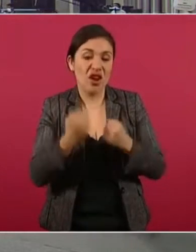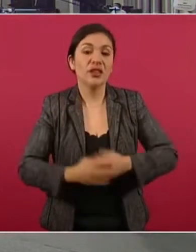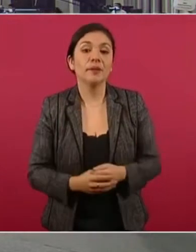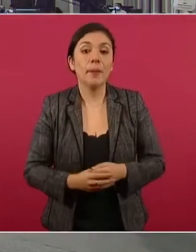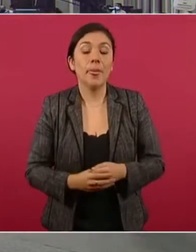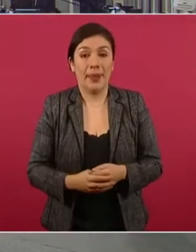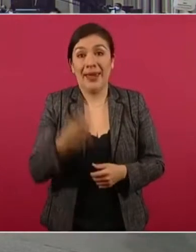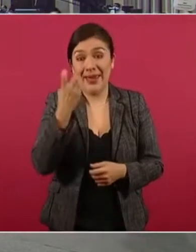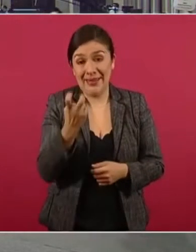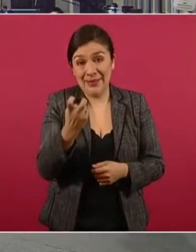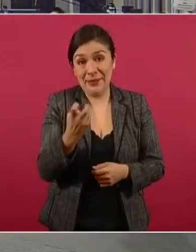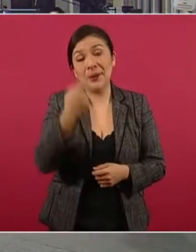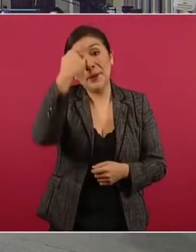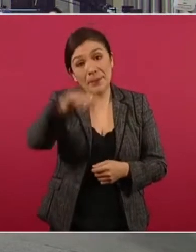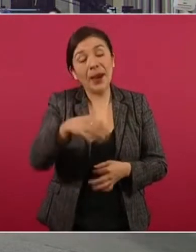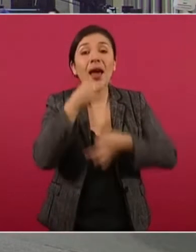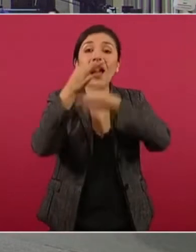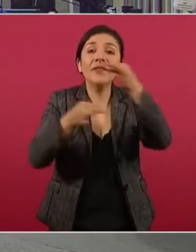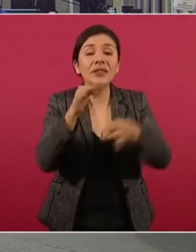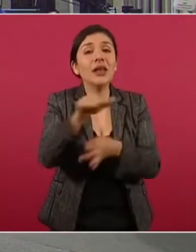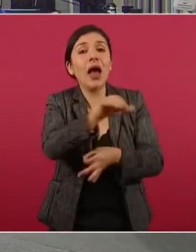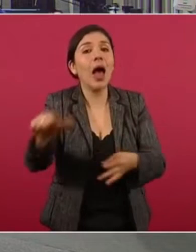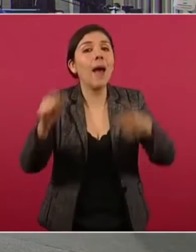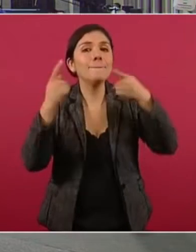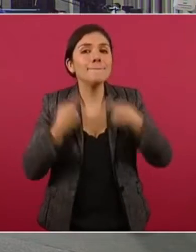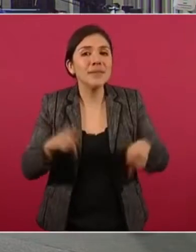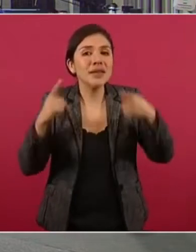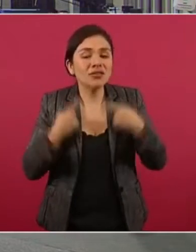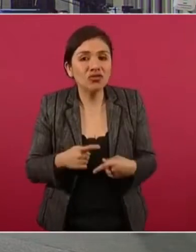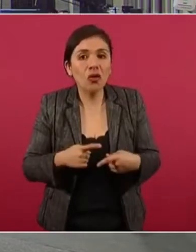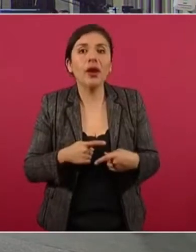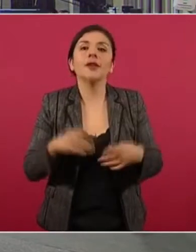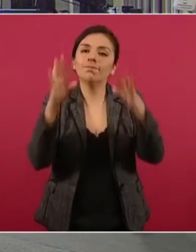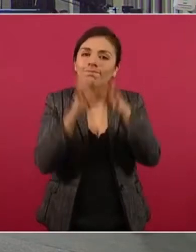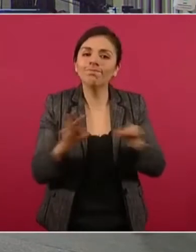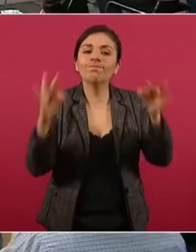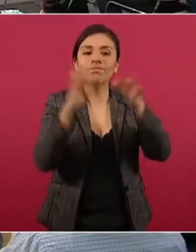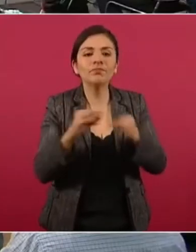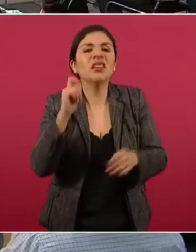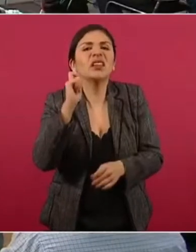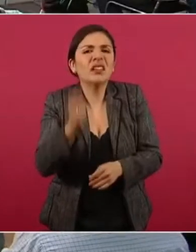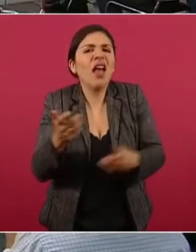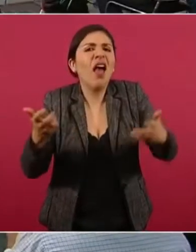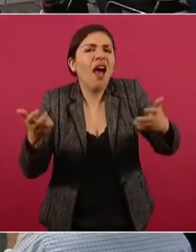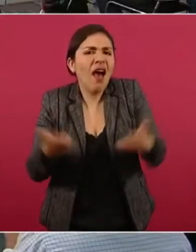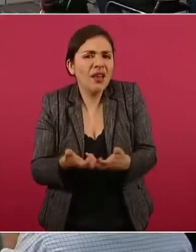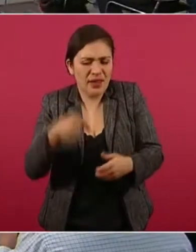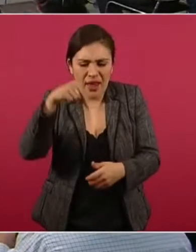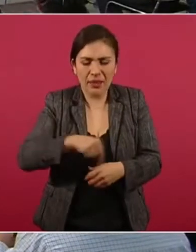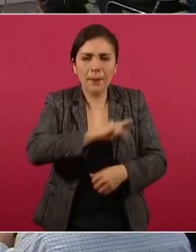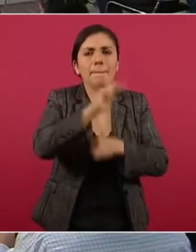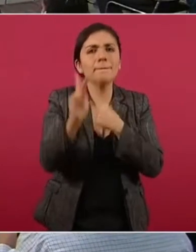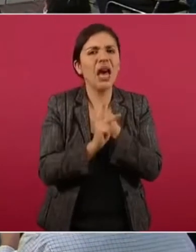Entonces, para informarle a la gente de lo que está haciendo nuestro